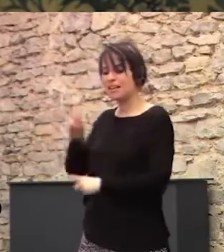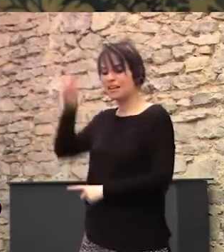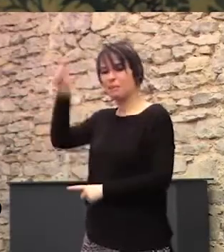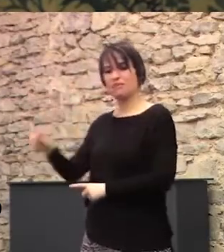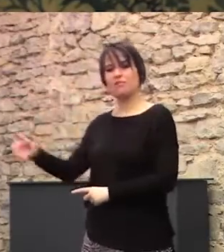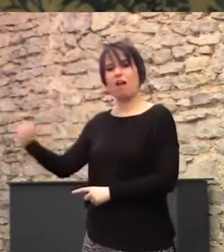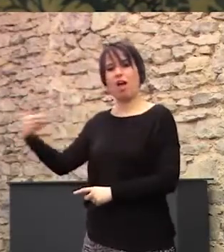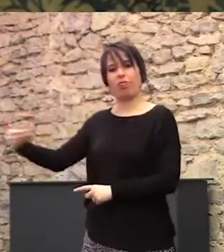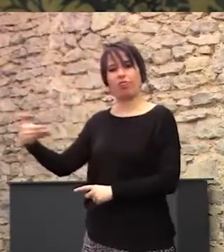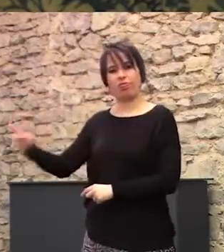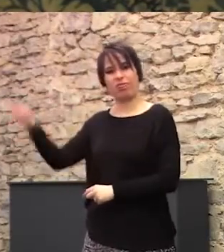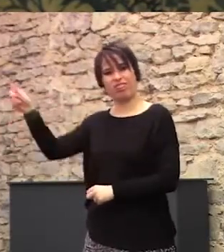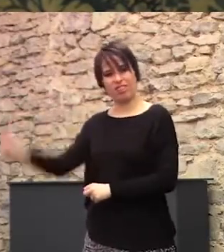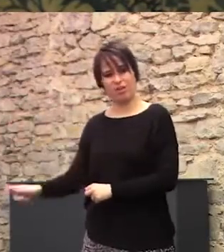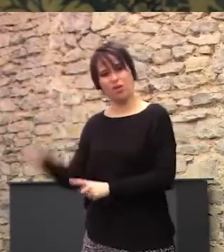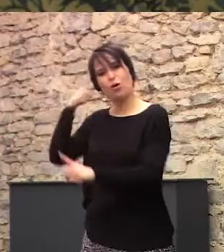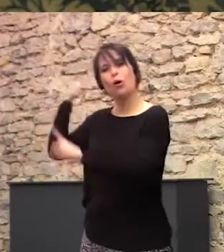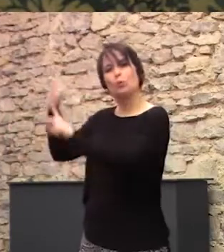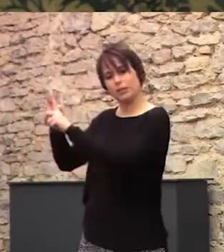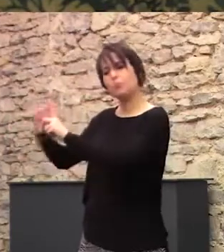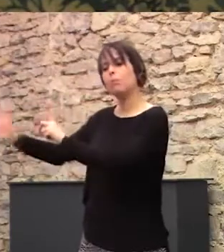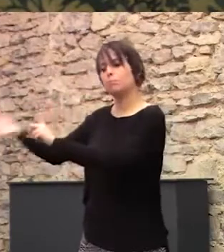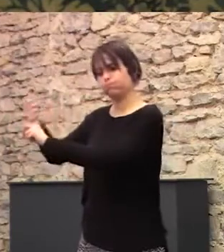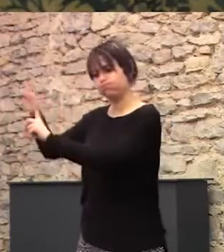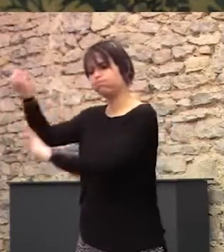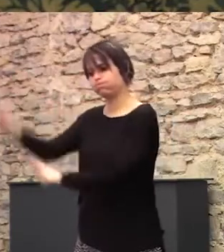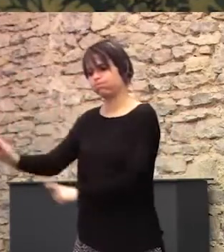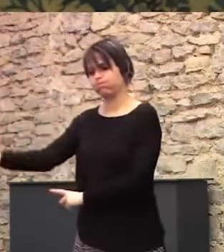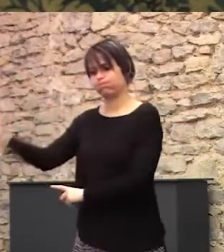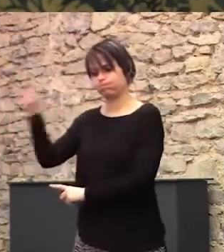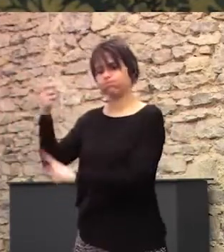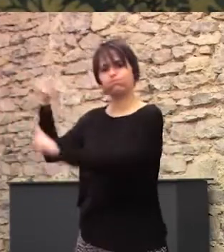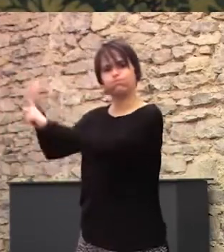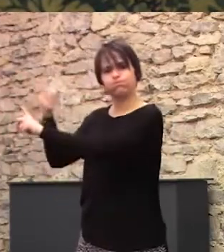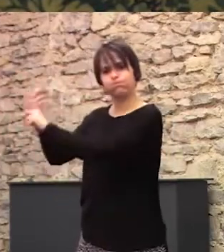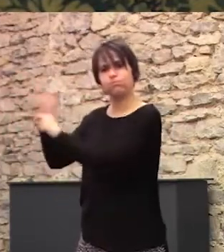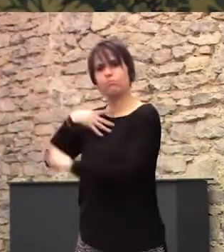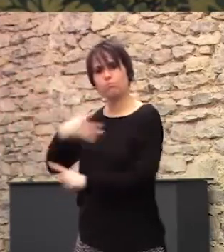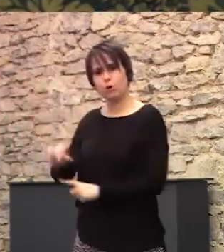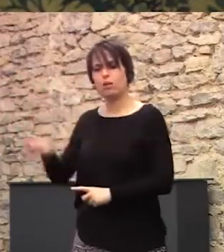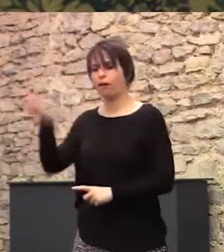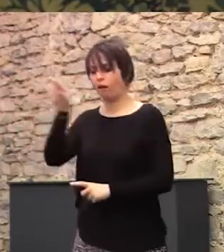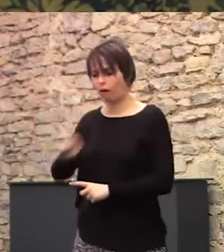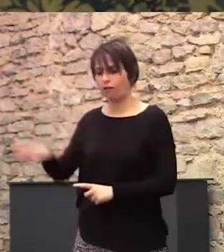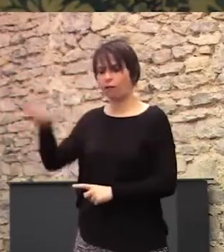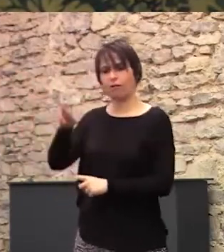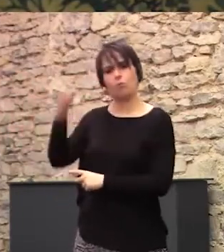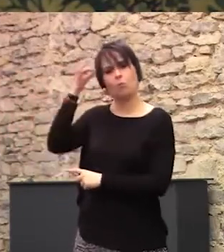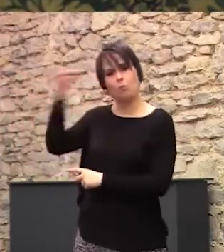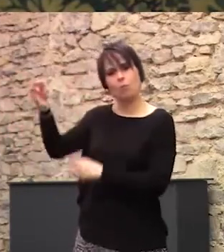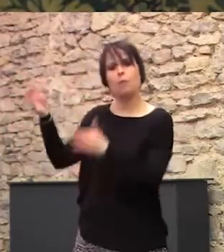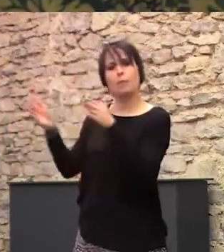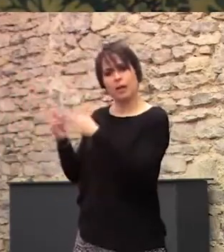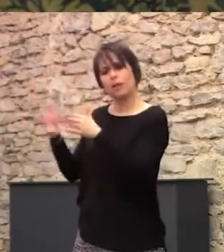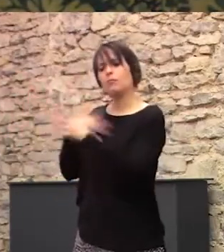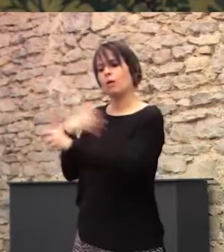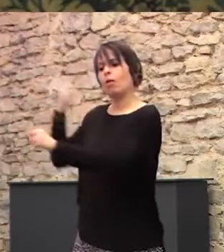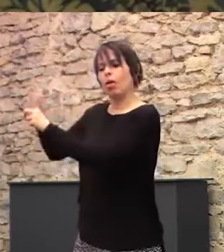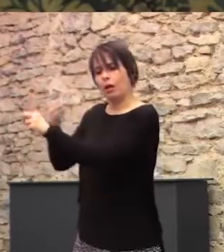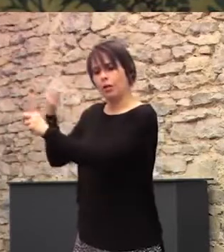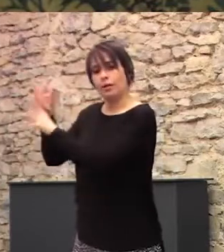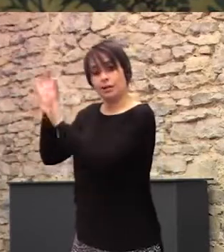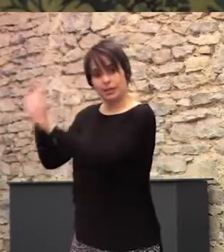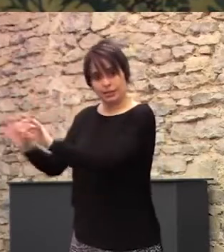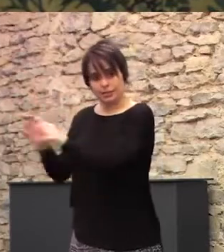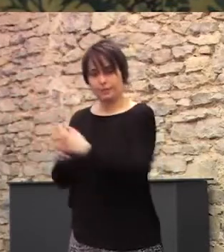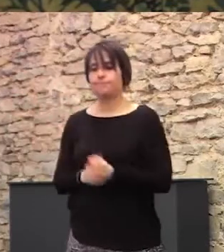de alguna forma, para poder oprimirlo. Y eso se repite con muchas minorías. Bien, entonces en África se